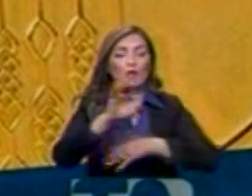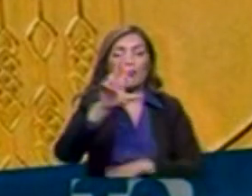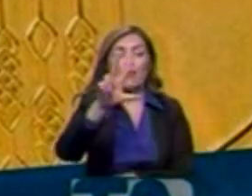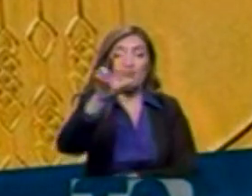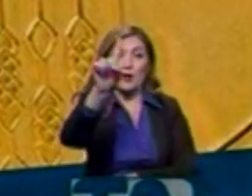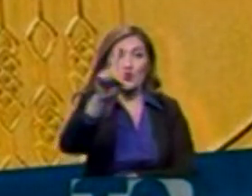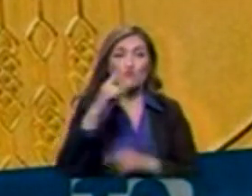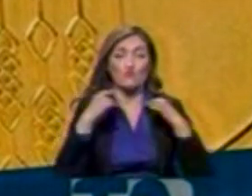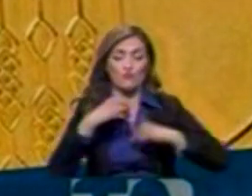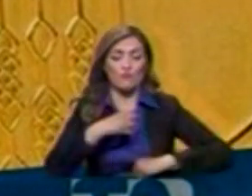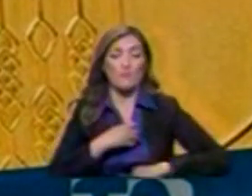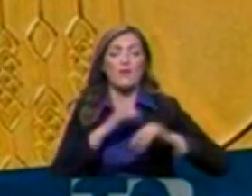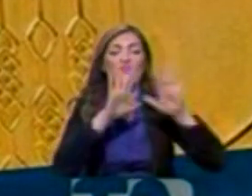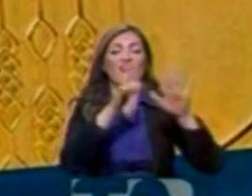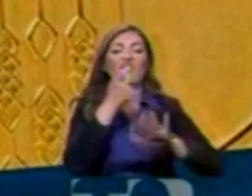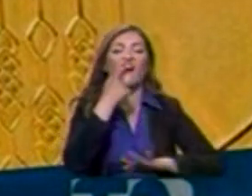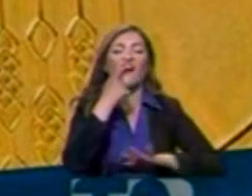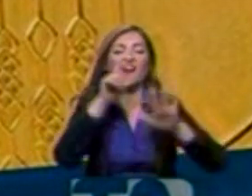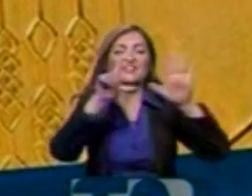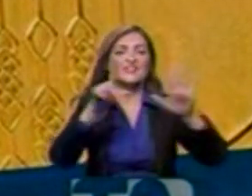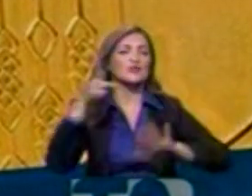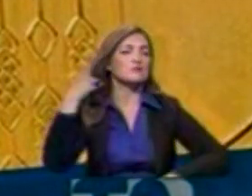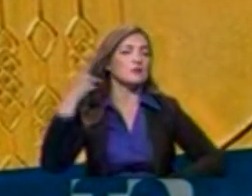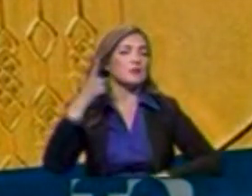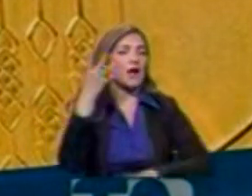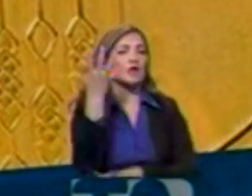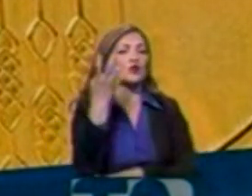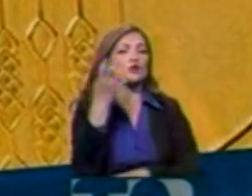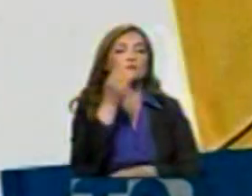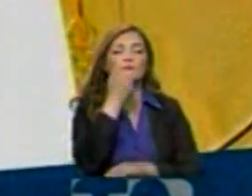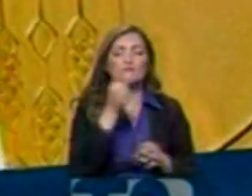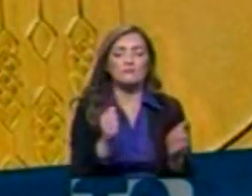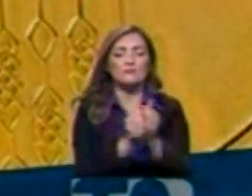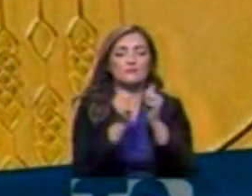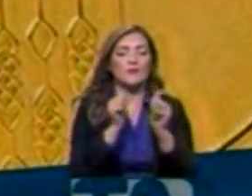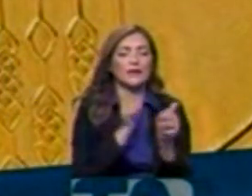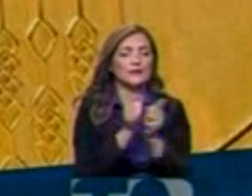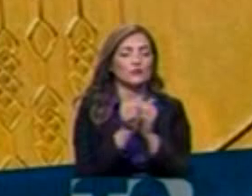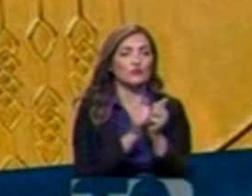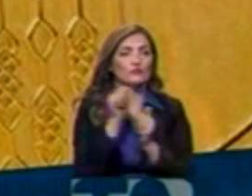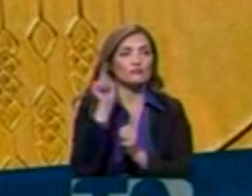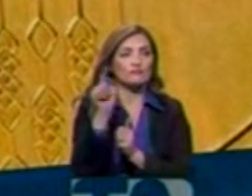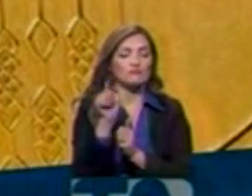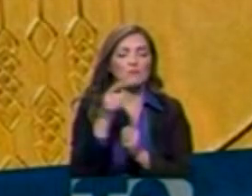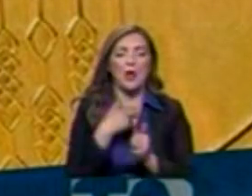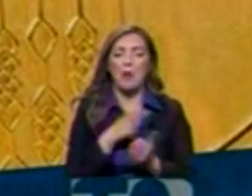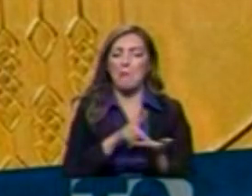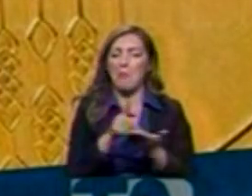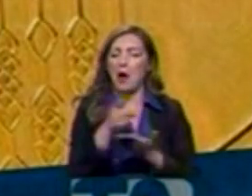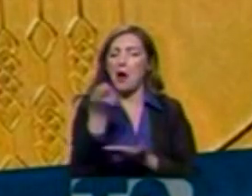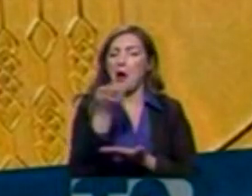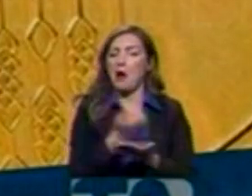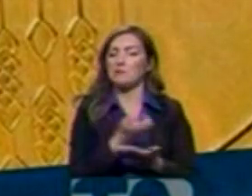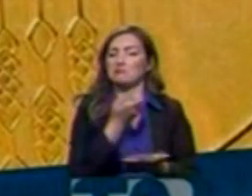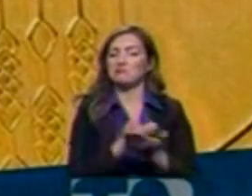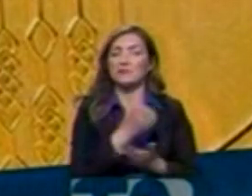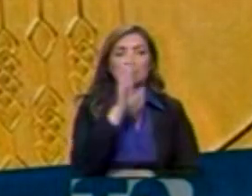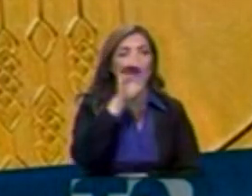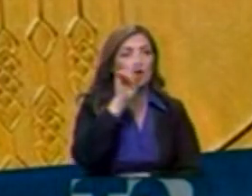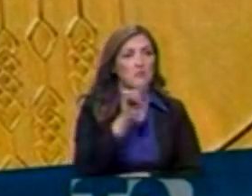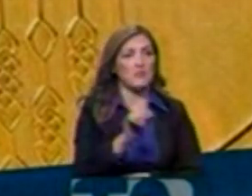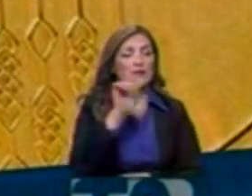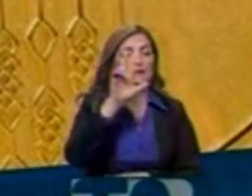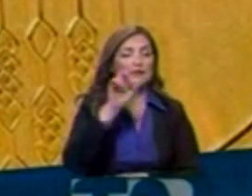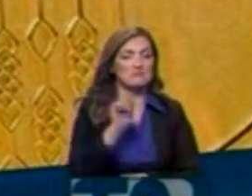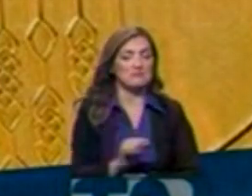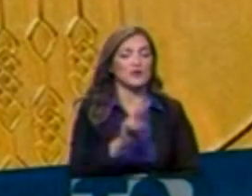preseas, 10 de oro, 7 de plata y 14 de bronce. Los deportistas recibieron incentivos económicos, 5.000, 3.000